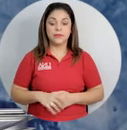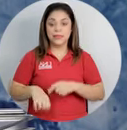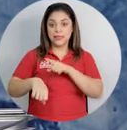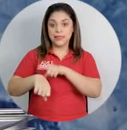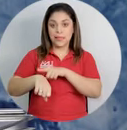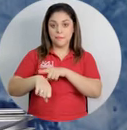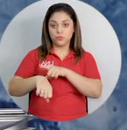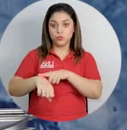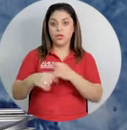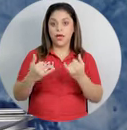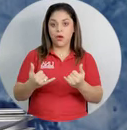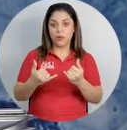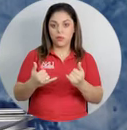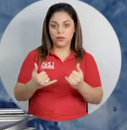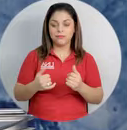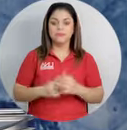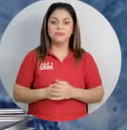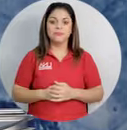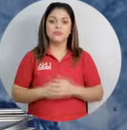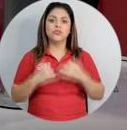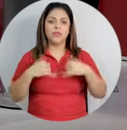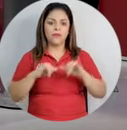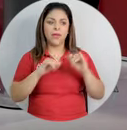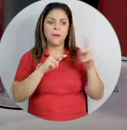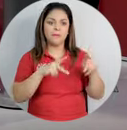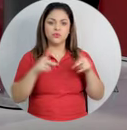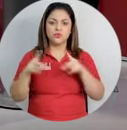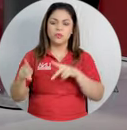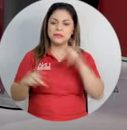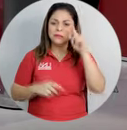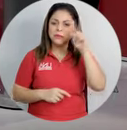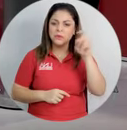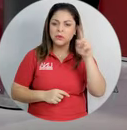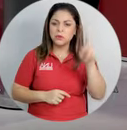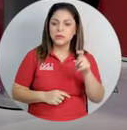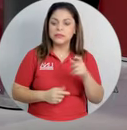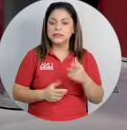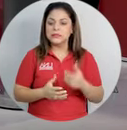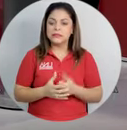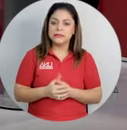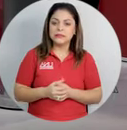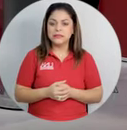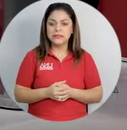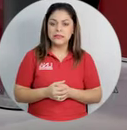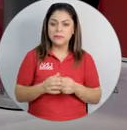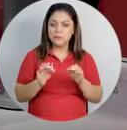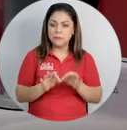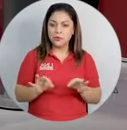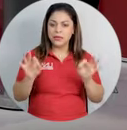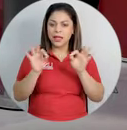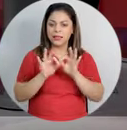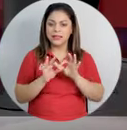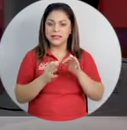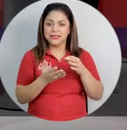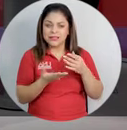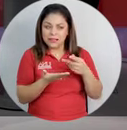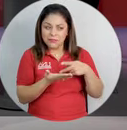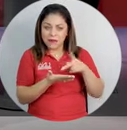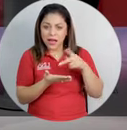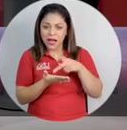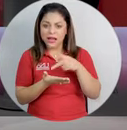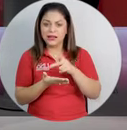En tiempos como los que vimos hoy, todavía más la gente se pregunta si es momento de realizar